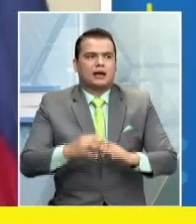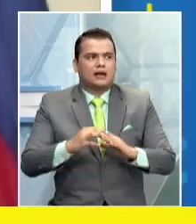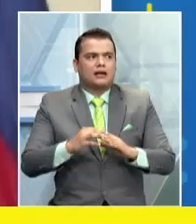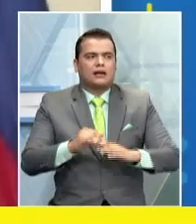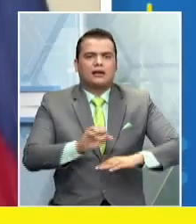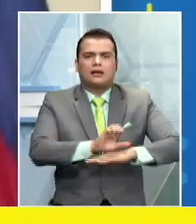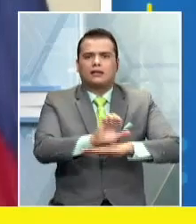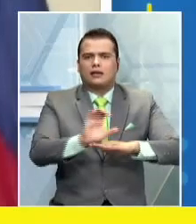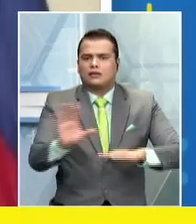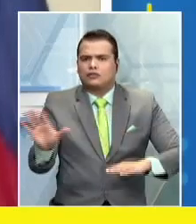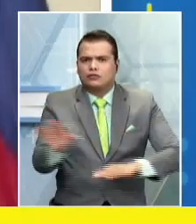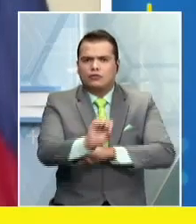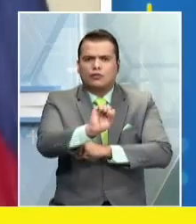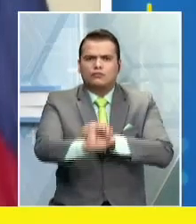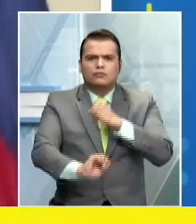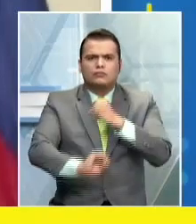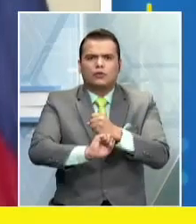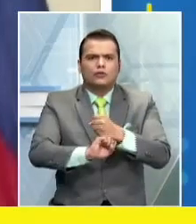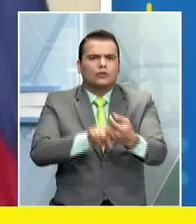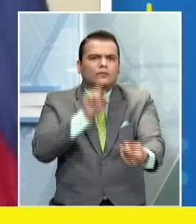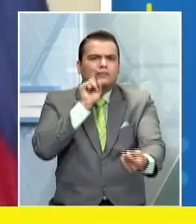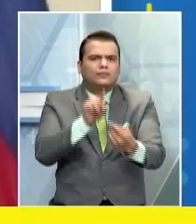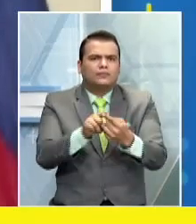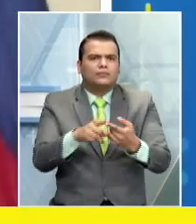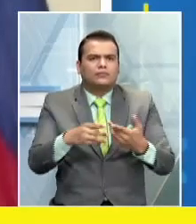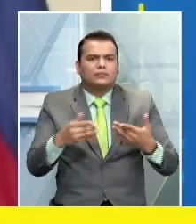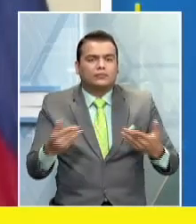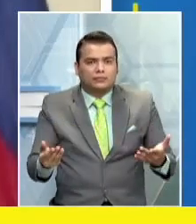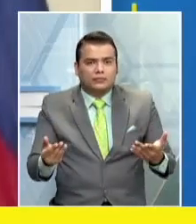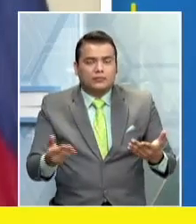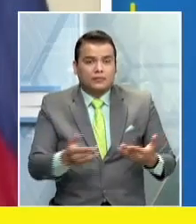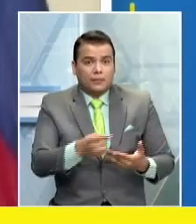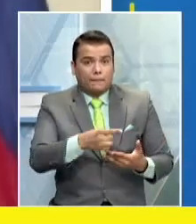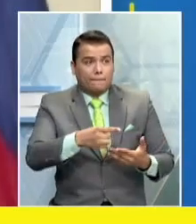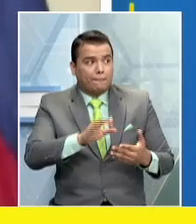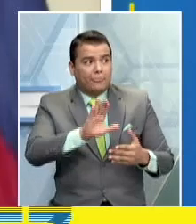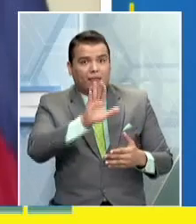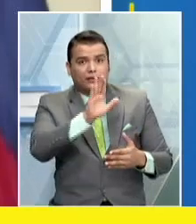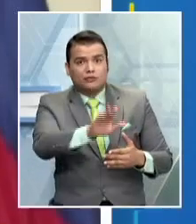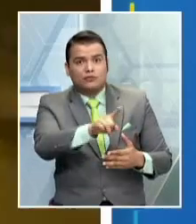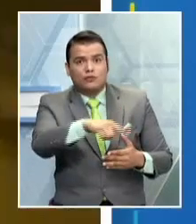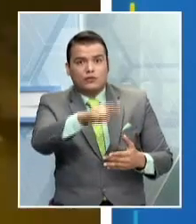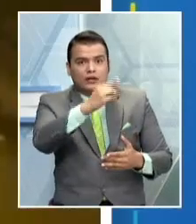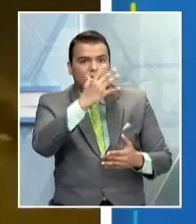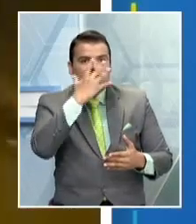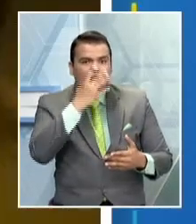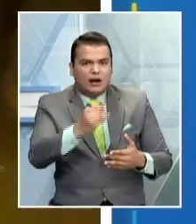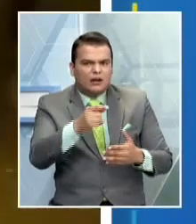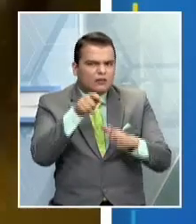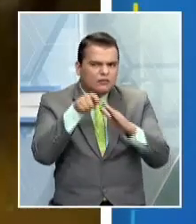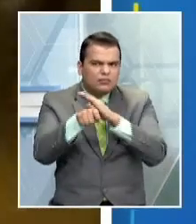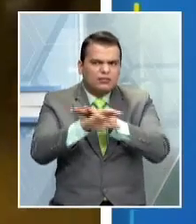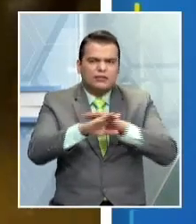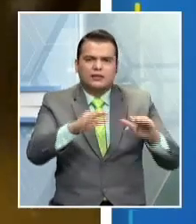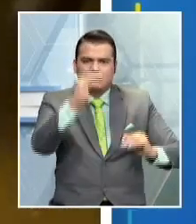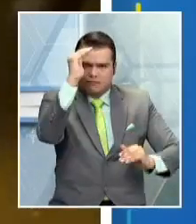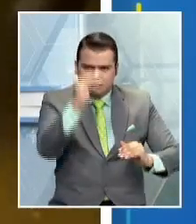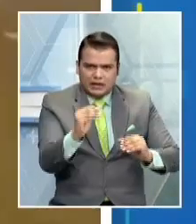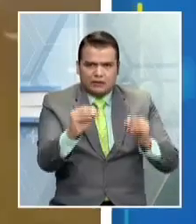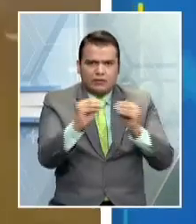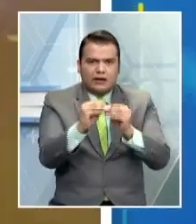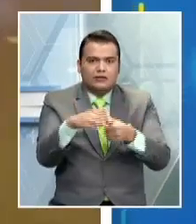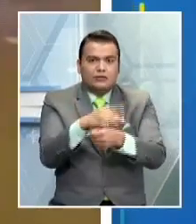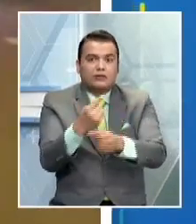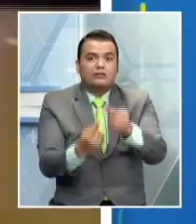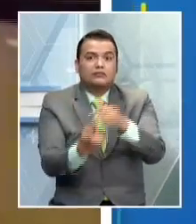diferentes instituciones con el fin de no solamente contrarrestar a aquellos actores que están causando estos hechos, sino también minimizando las circunstancias